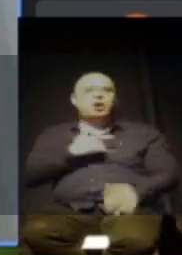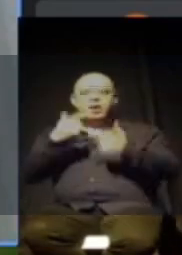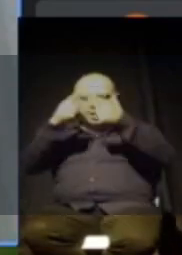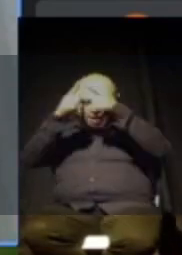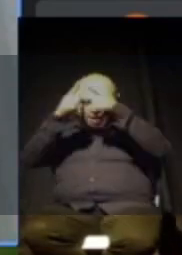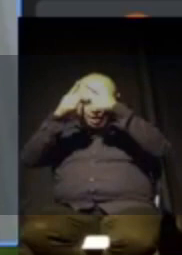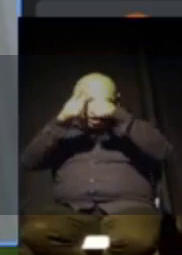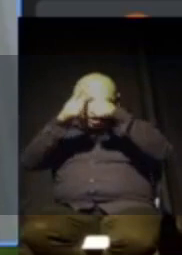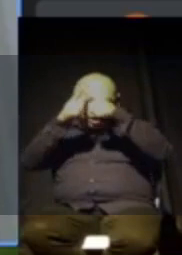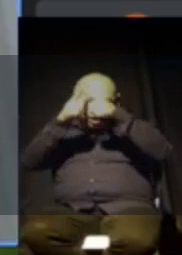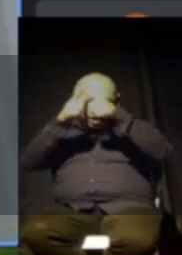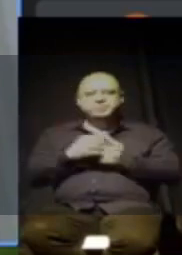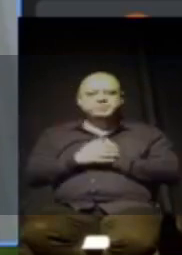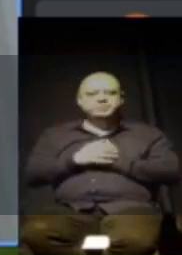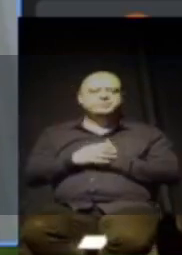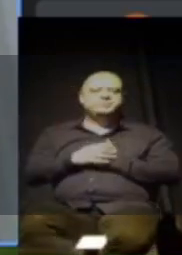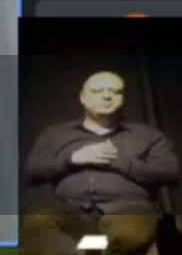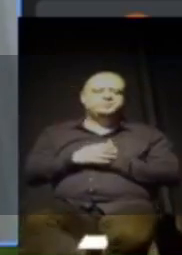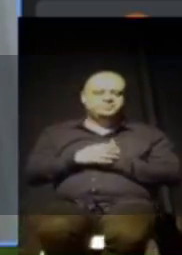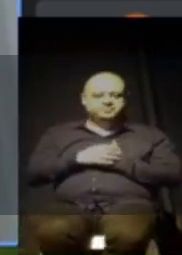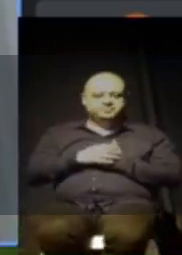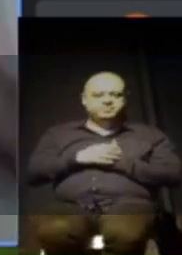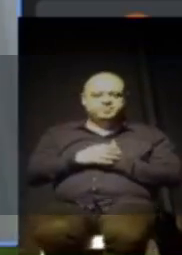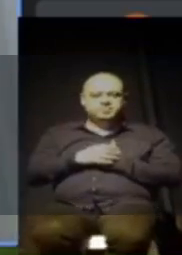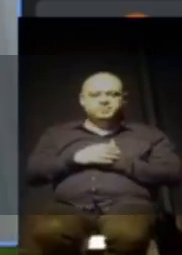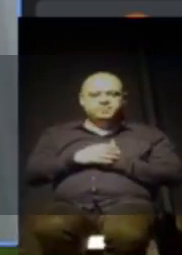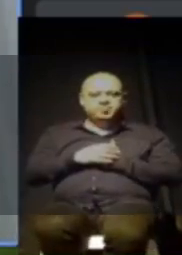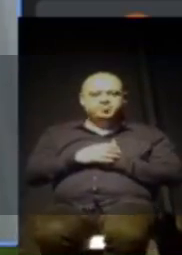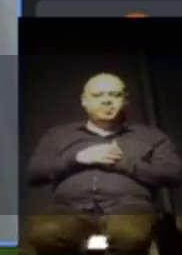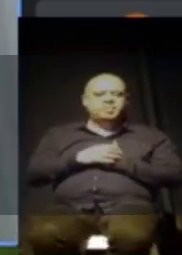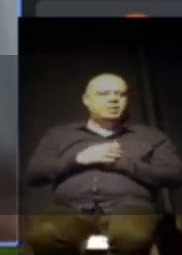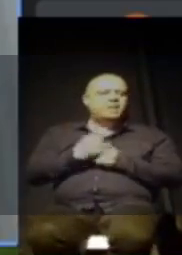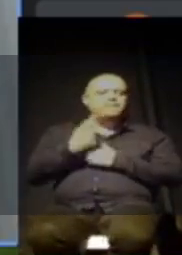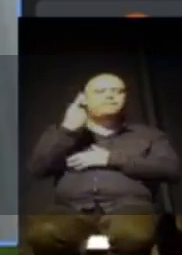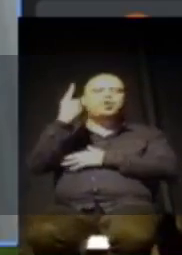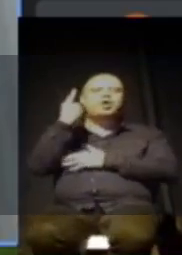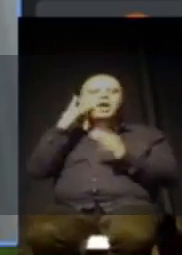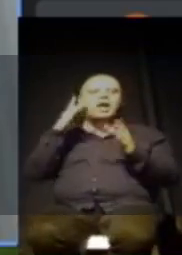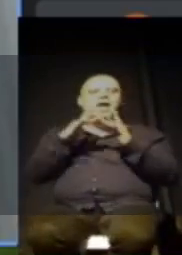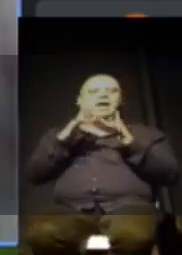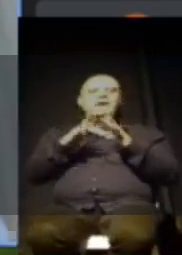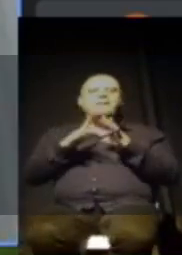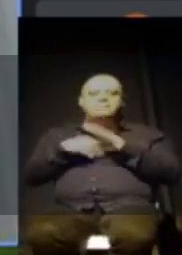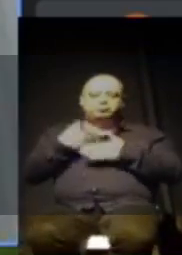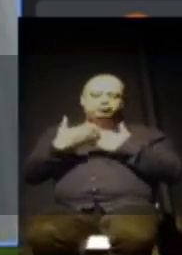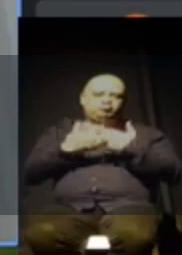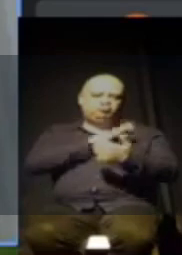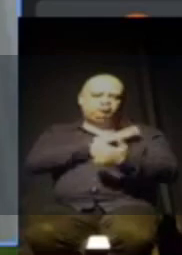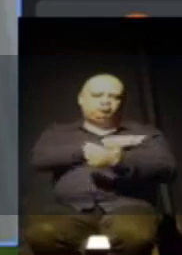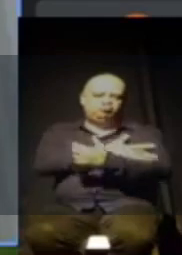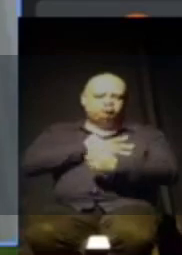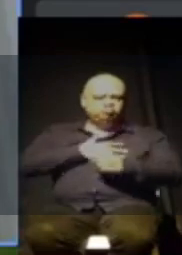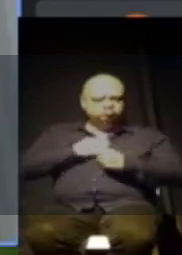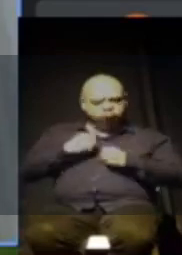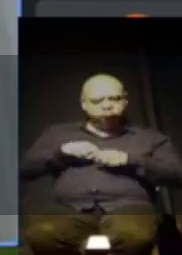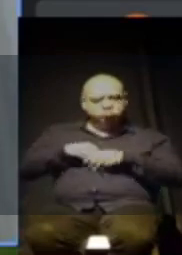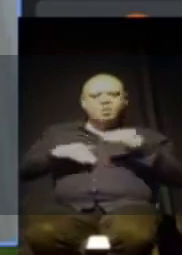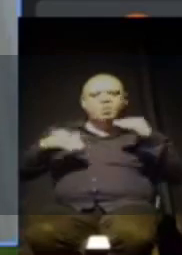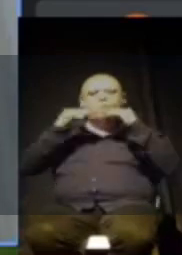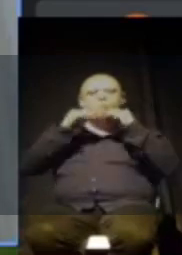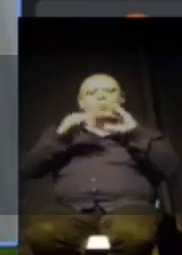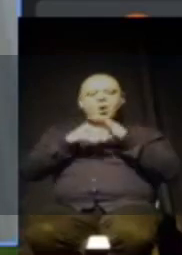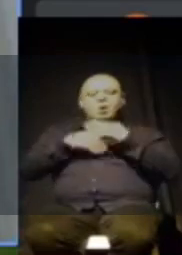universidades, una sola lengua, una forma de hacer la política, una forma de ejercer el poder totalmente jerárquicas